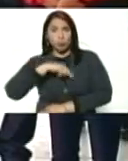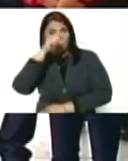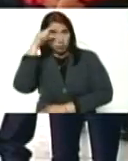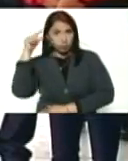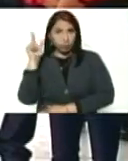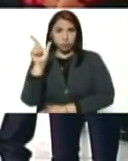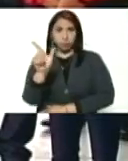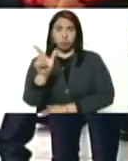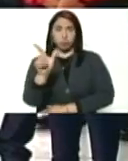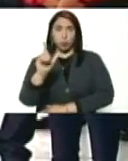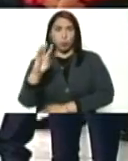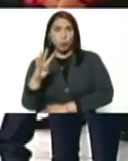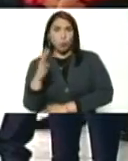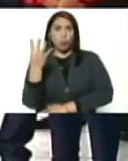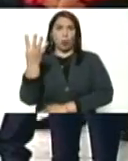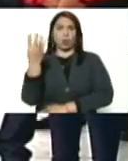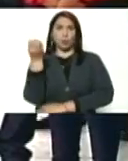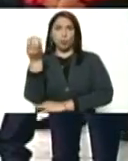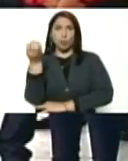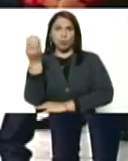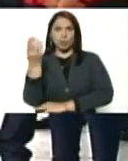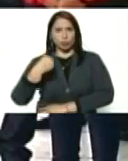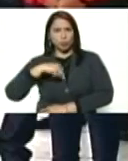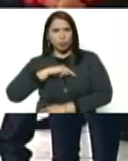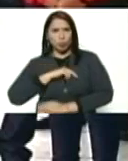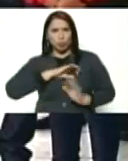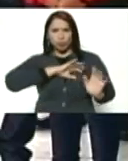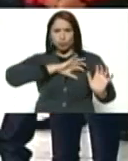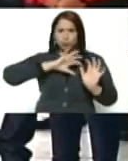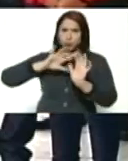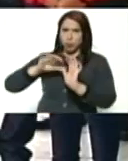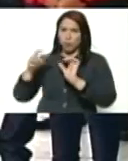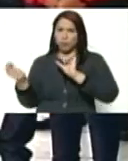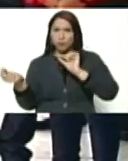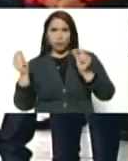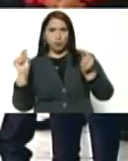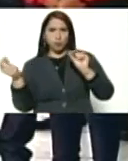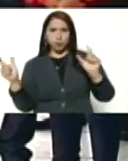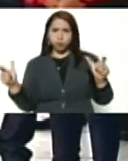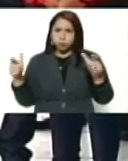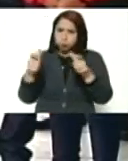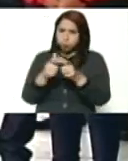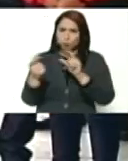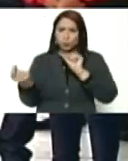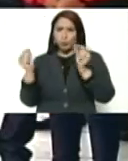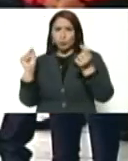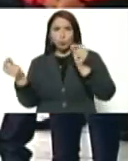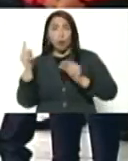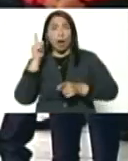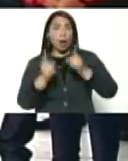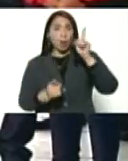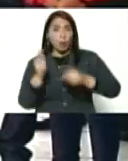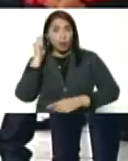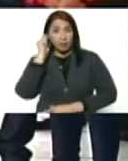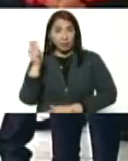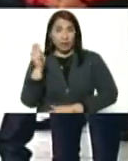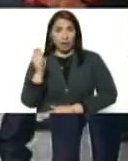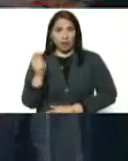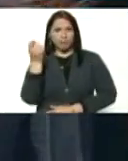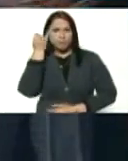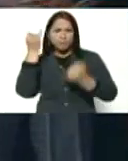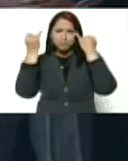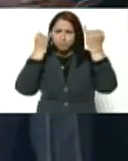cuarto Congreso. Allí estaremos reunidos debatiendo algunas tareas, algunas ideas